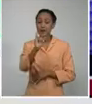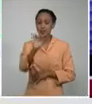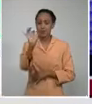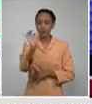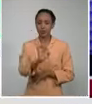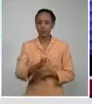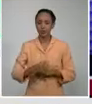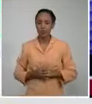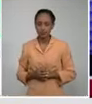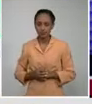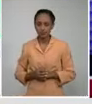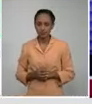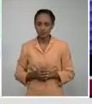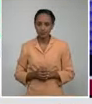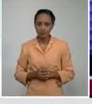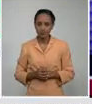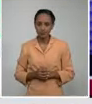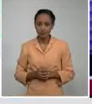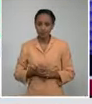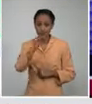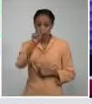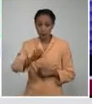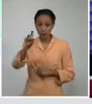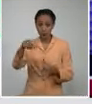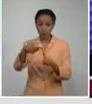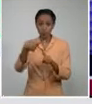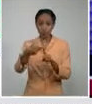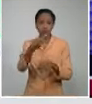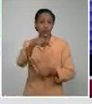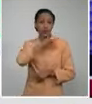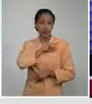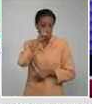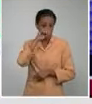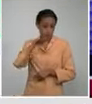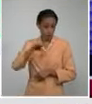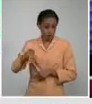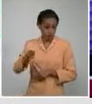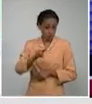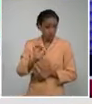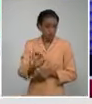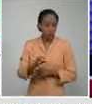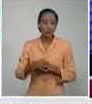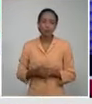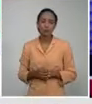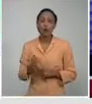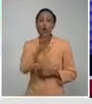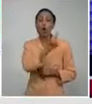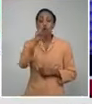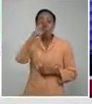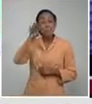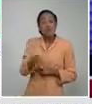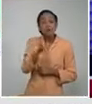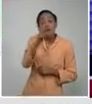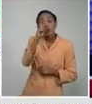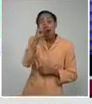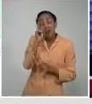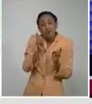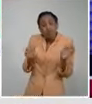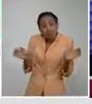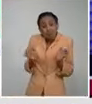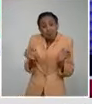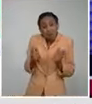93,6%. De los casos diagnosticados ayer en edades pediátricas, 11 menores de un año, nuevamente